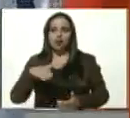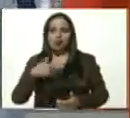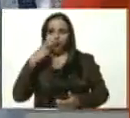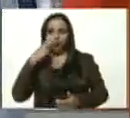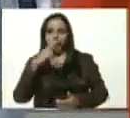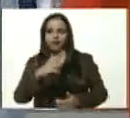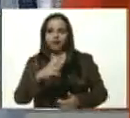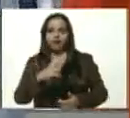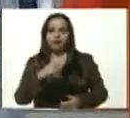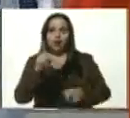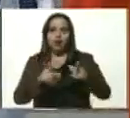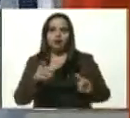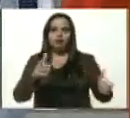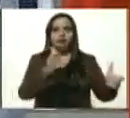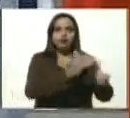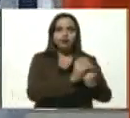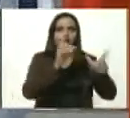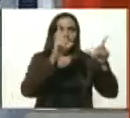acá,